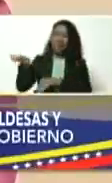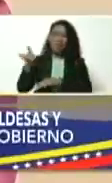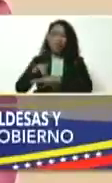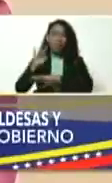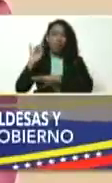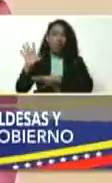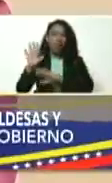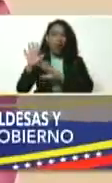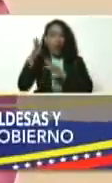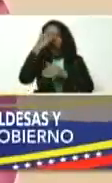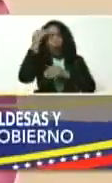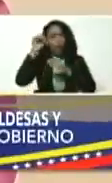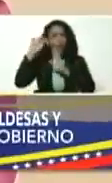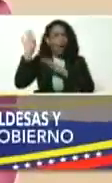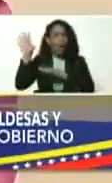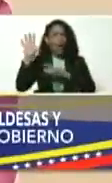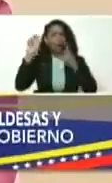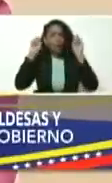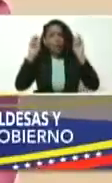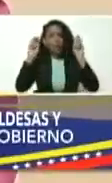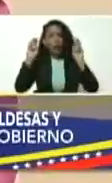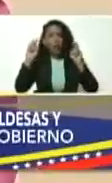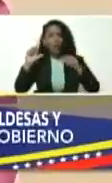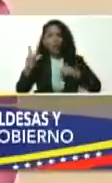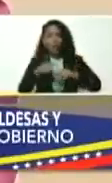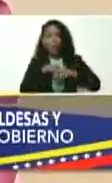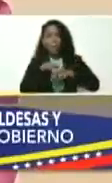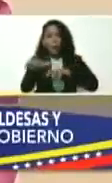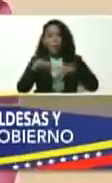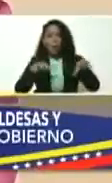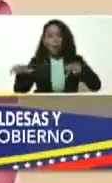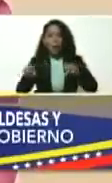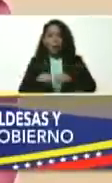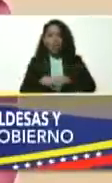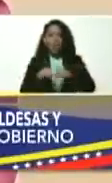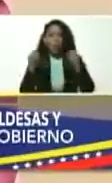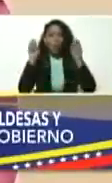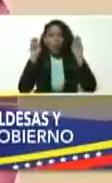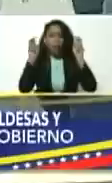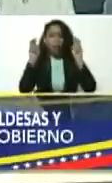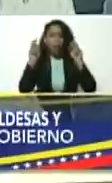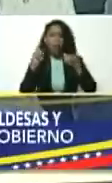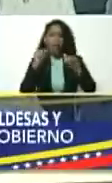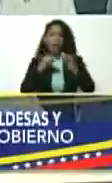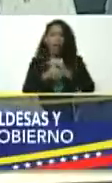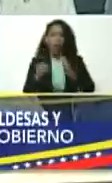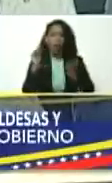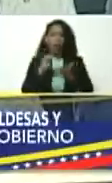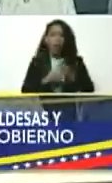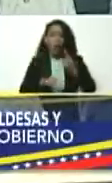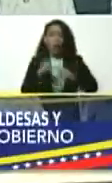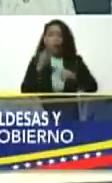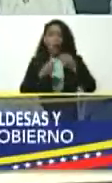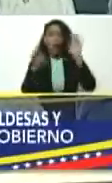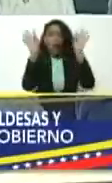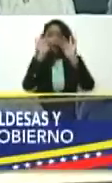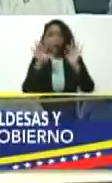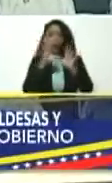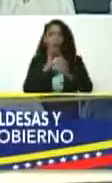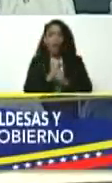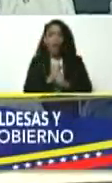del divisionismo intrigante y entrar a construir métodos de la confianza